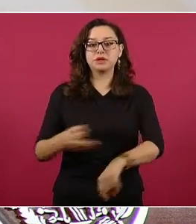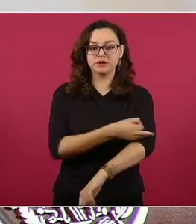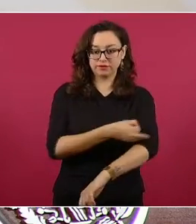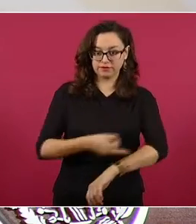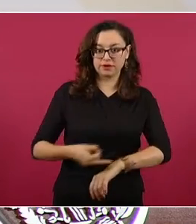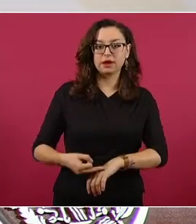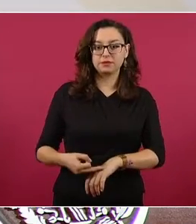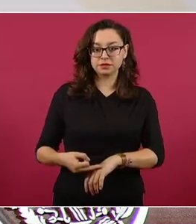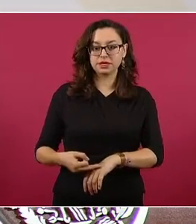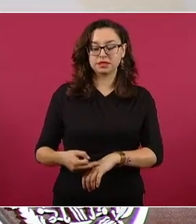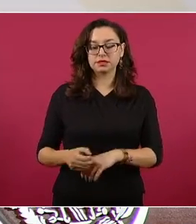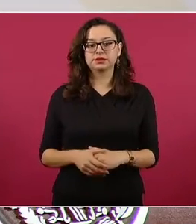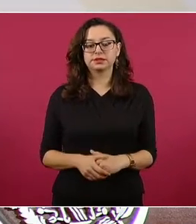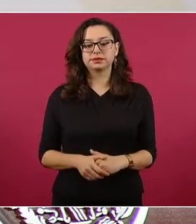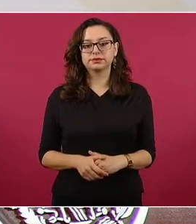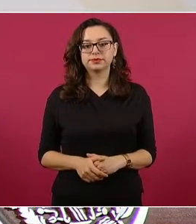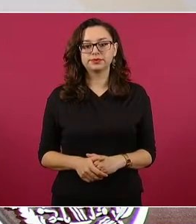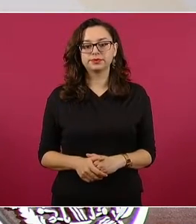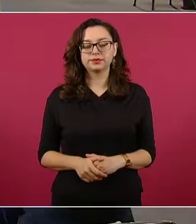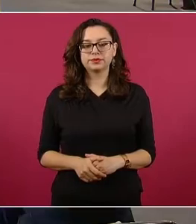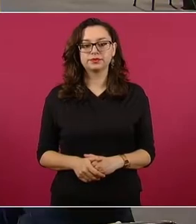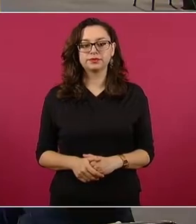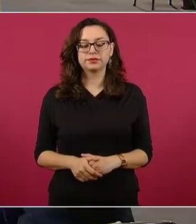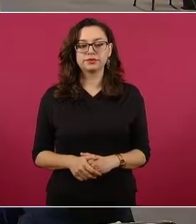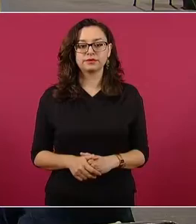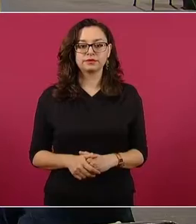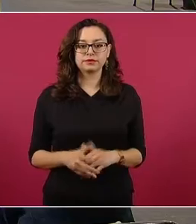los dos también más de